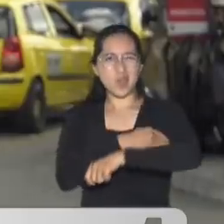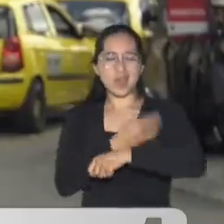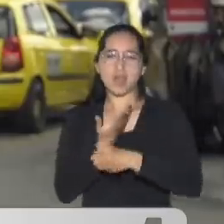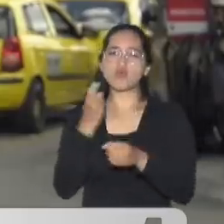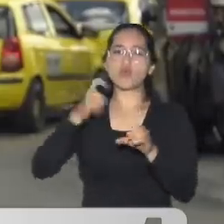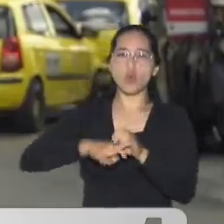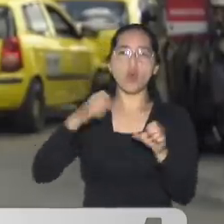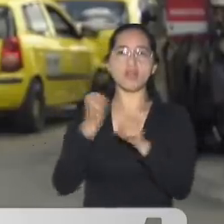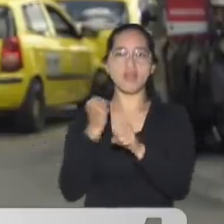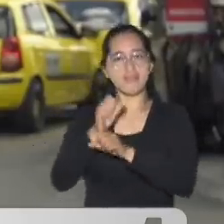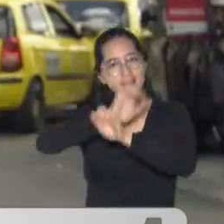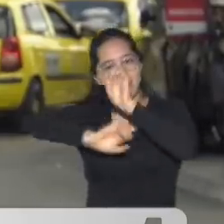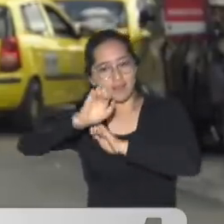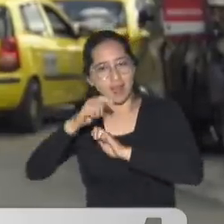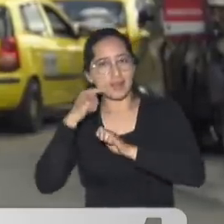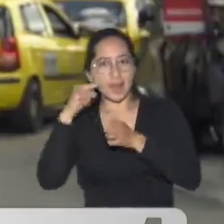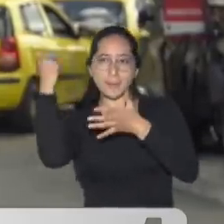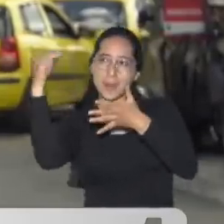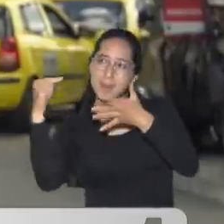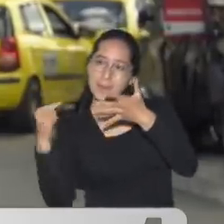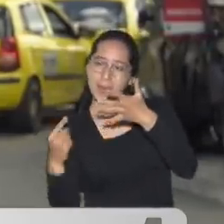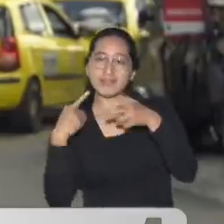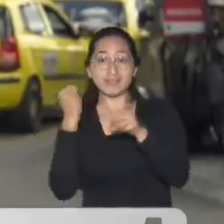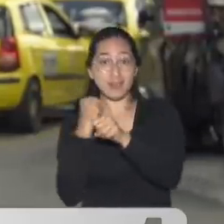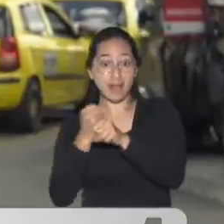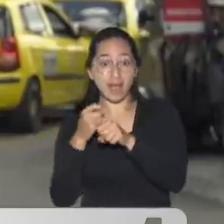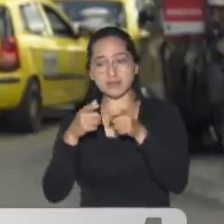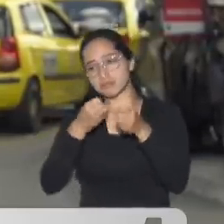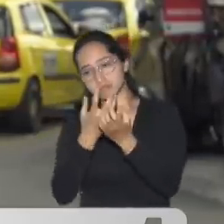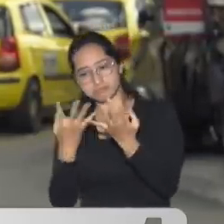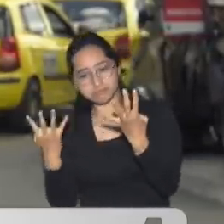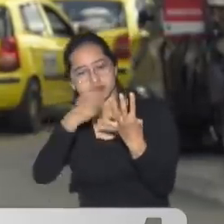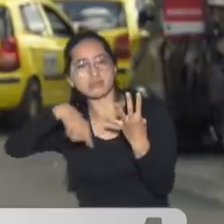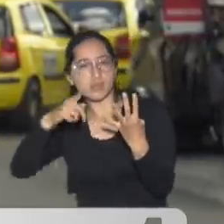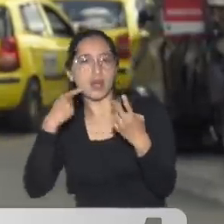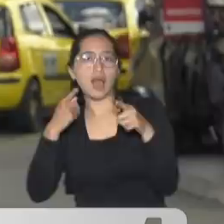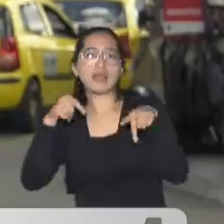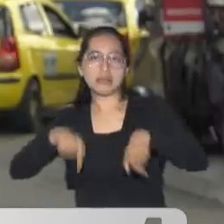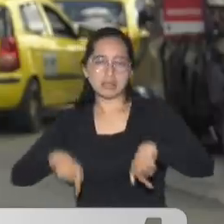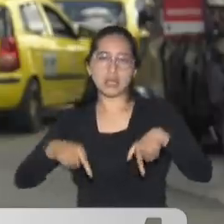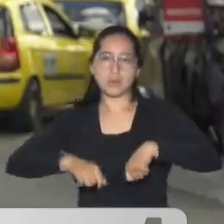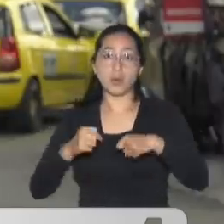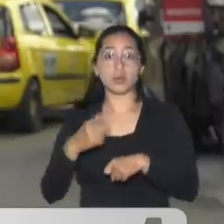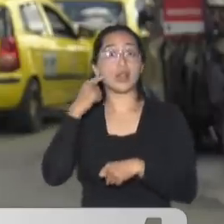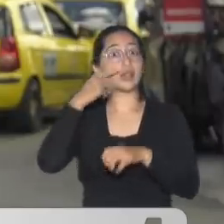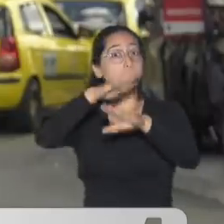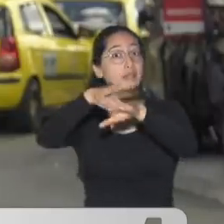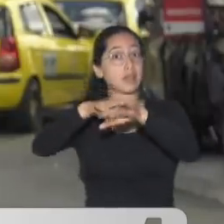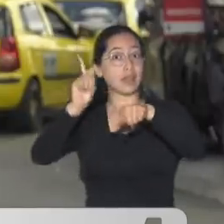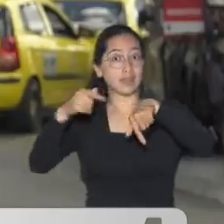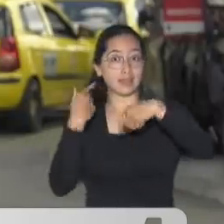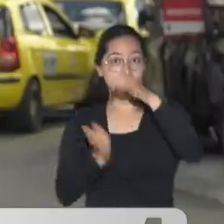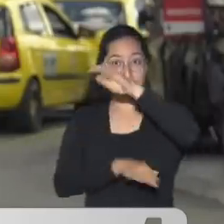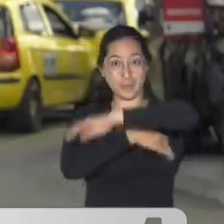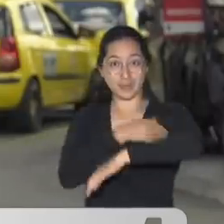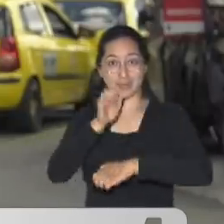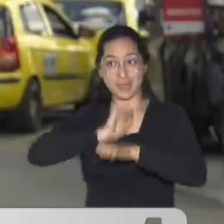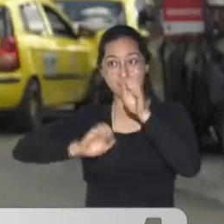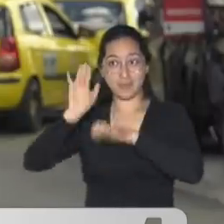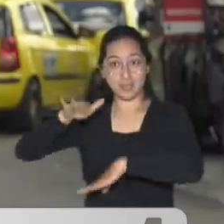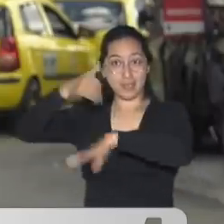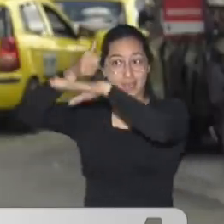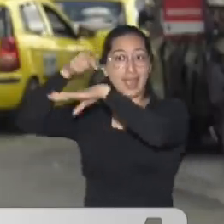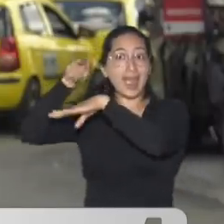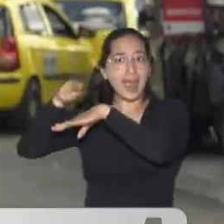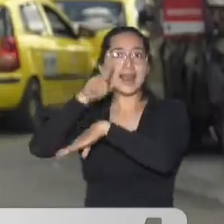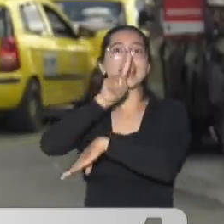quienes a diario cumple sus labores. Recordemos que el ministro Carlos Holmes Trujillo tiene 69 años. Varios funcionarios